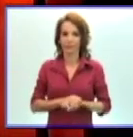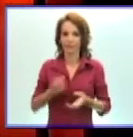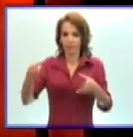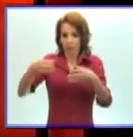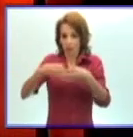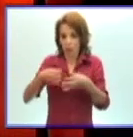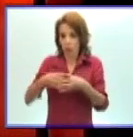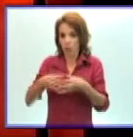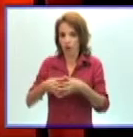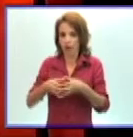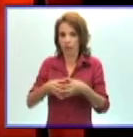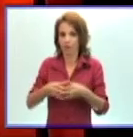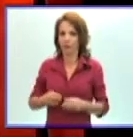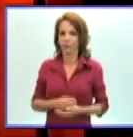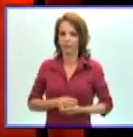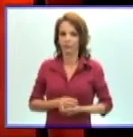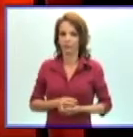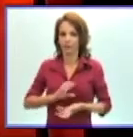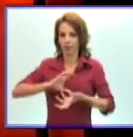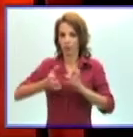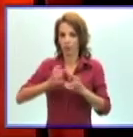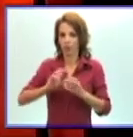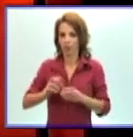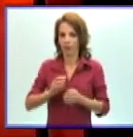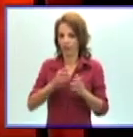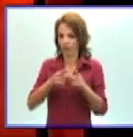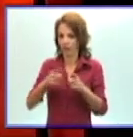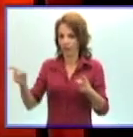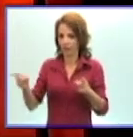medición en 2. En los analógicos.